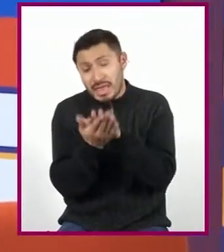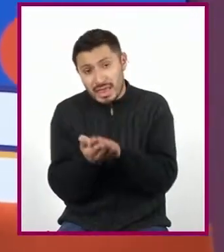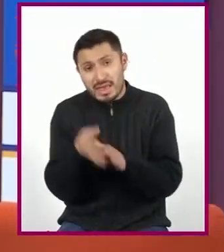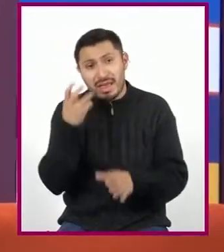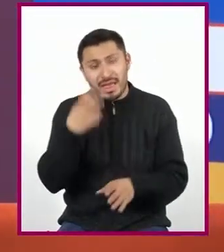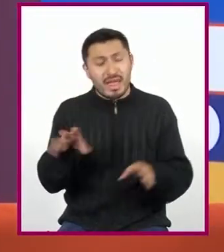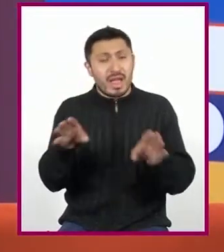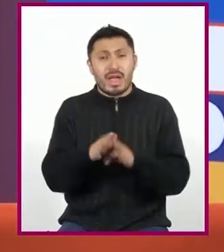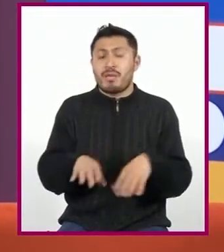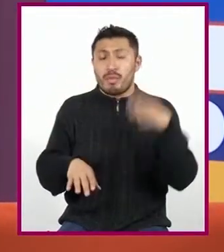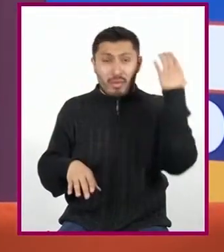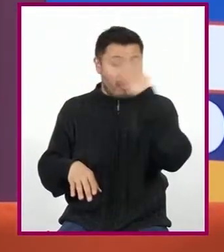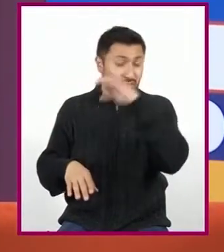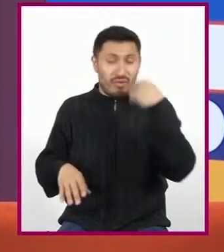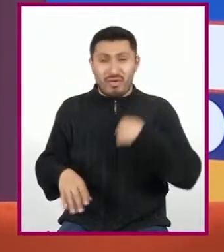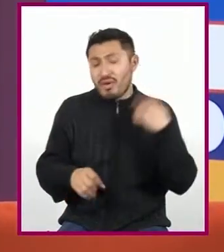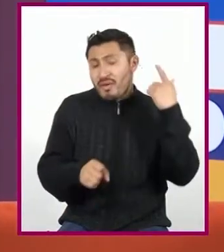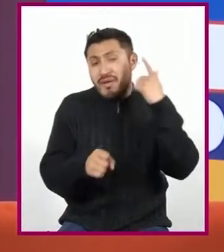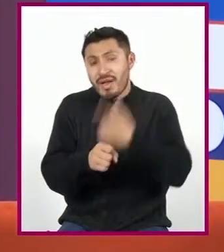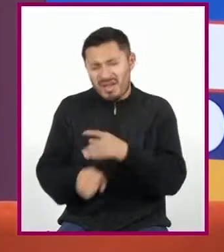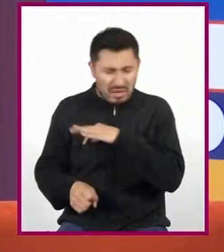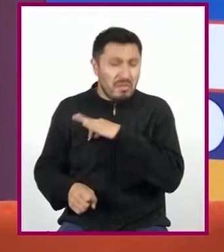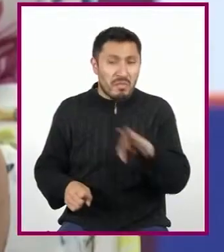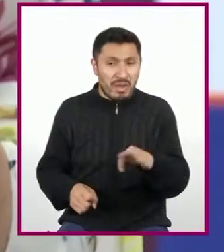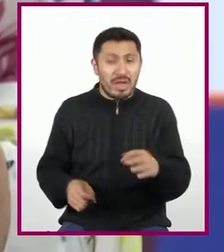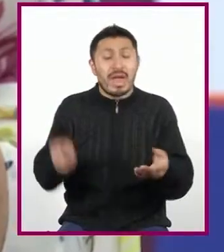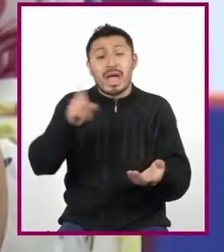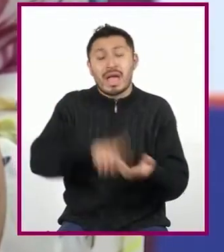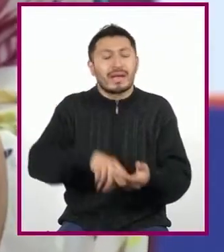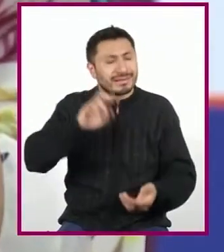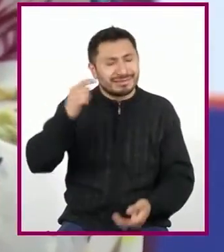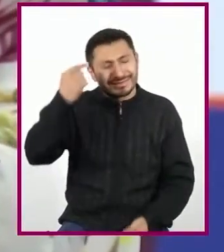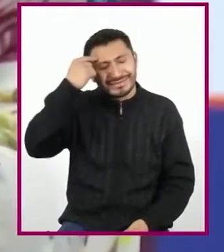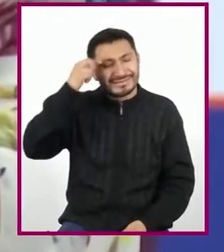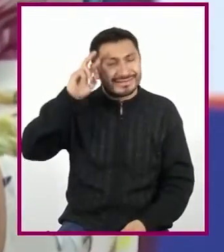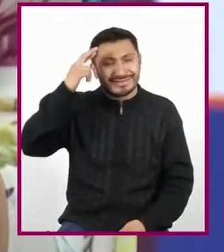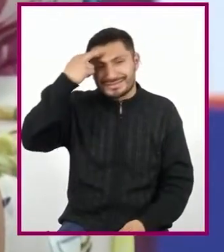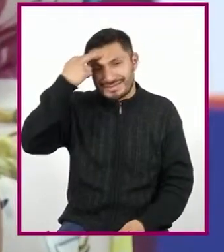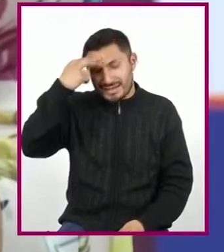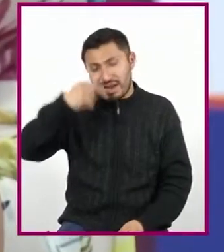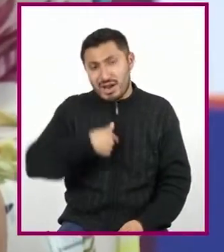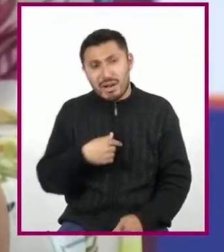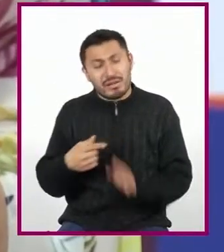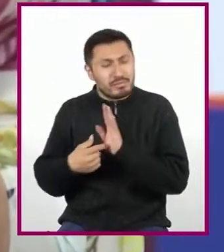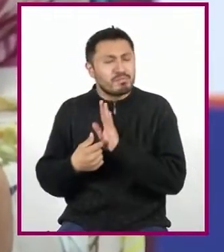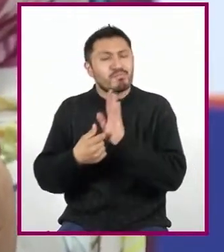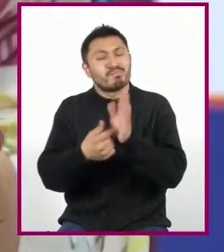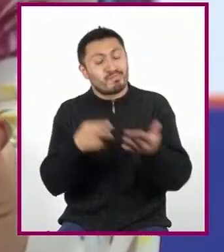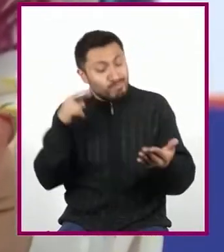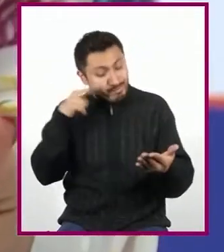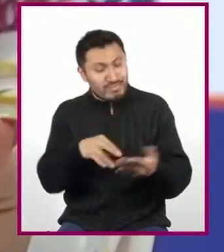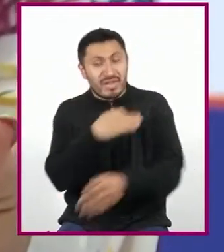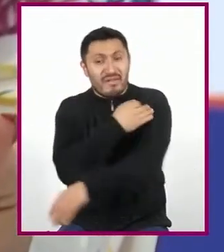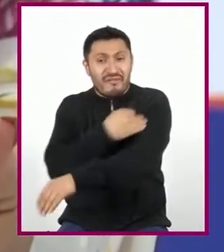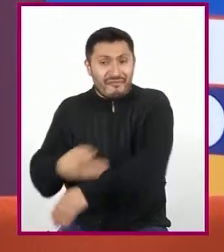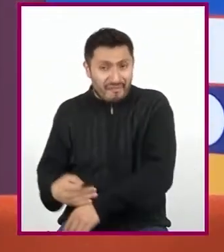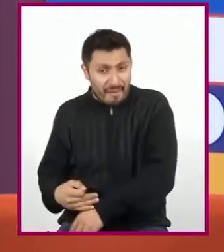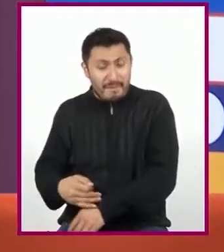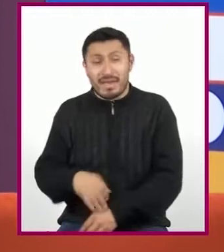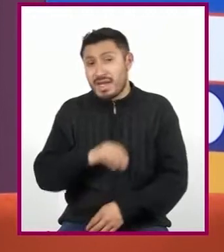anterior, el escritor mexicano Rafael Solana hace el prólogo de Molière, un dramaturgo francés del